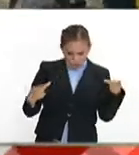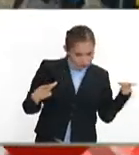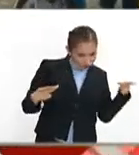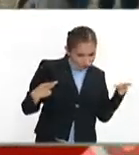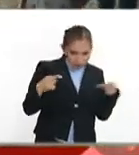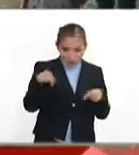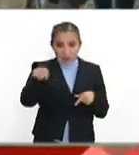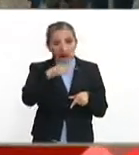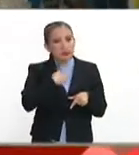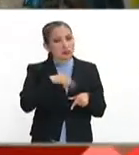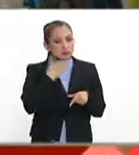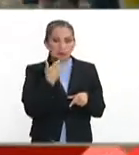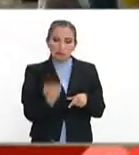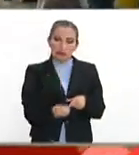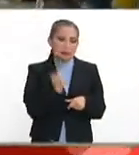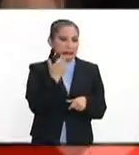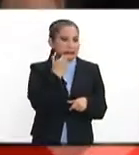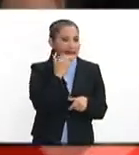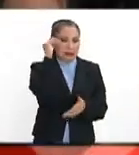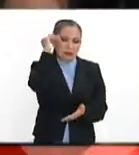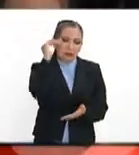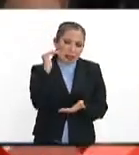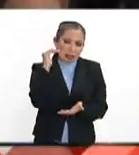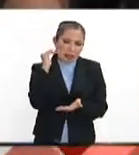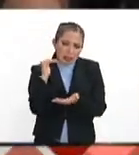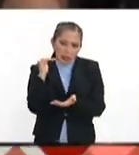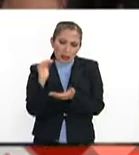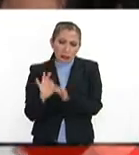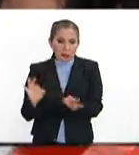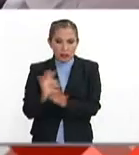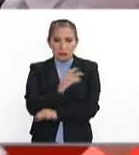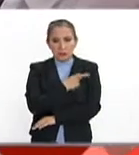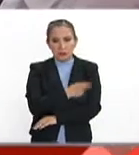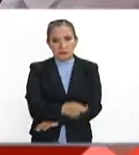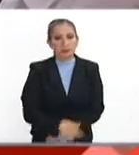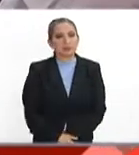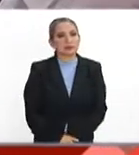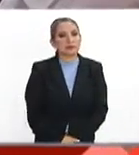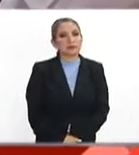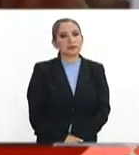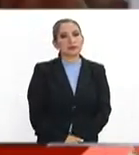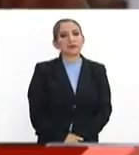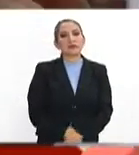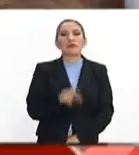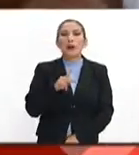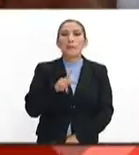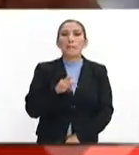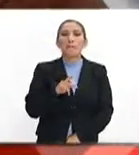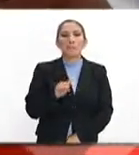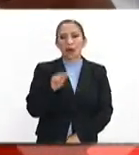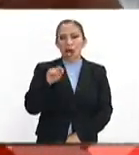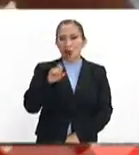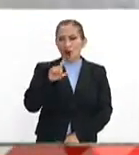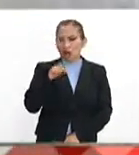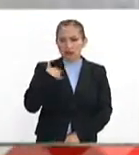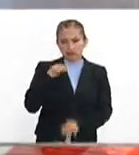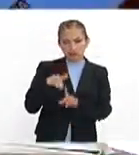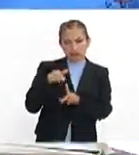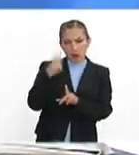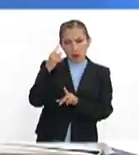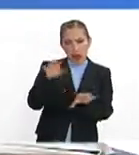y estamos viendo afortunadamente disminuciones importantes en la pobreza. Paula, hay un